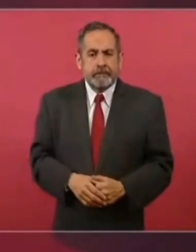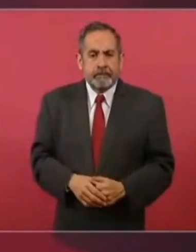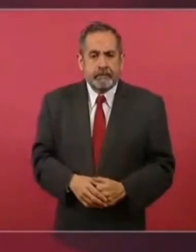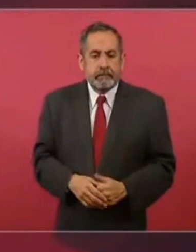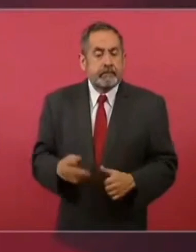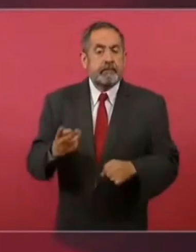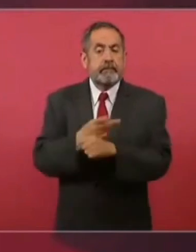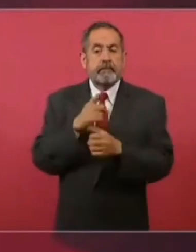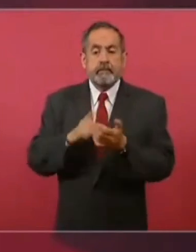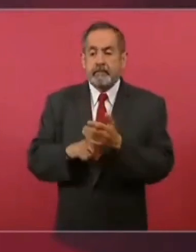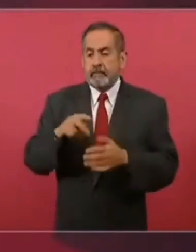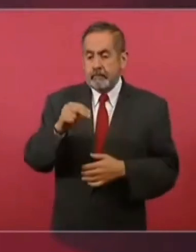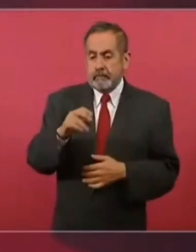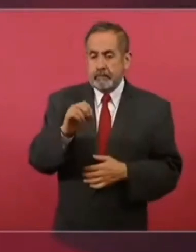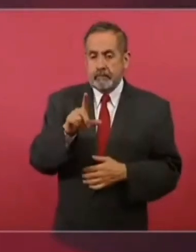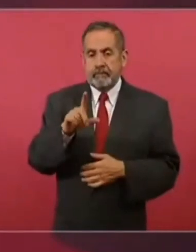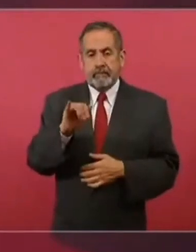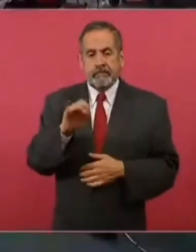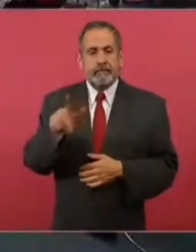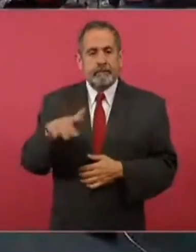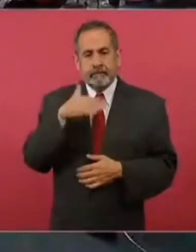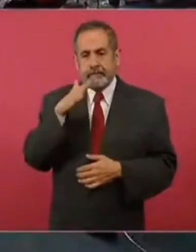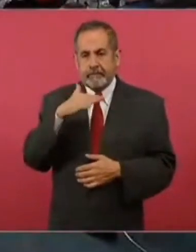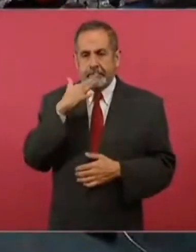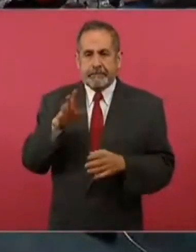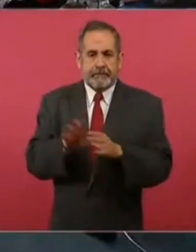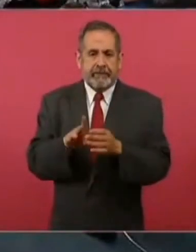qué hicieron los neoliberales corruptos